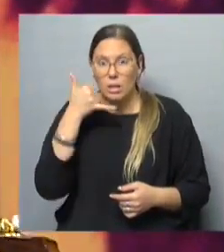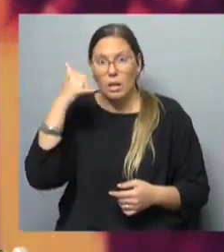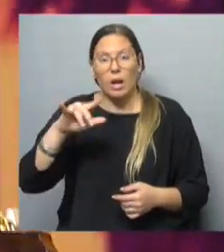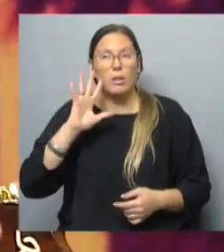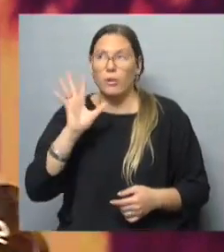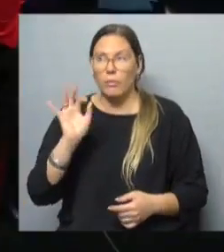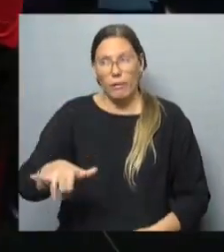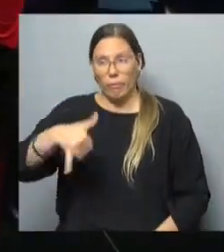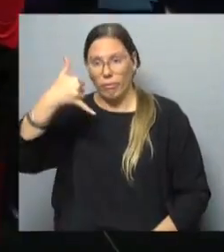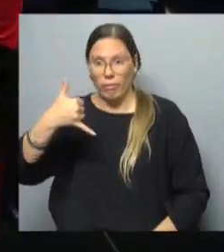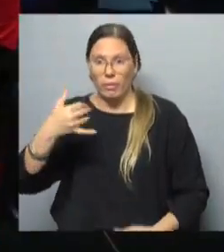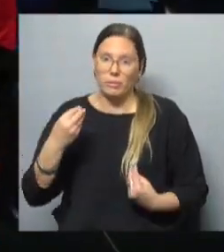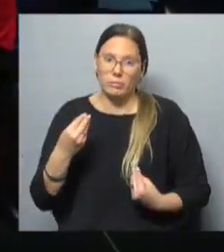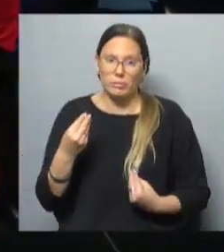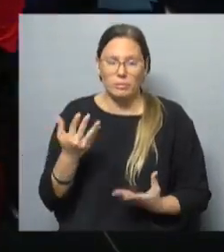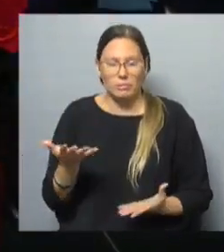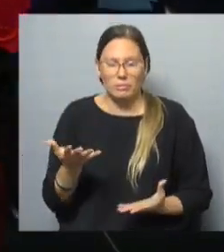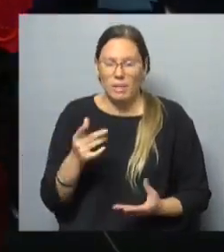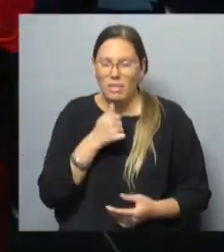antigua. Se cayó la cédula.